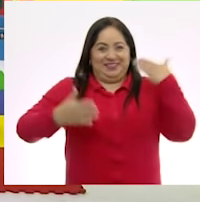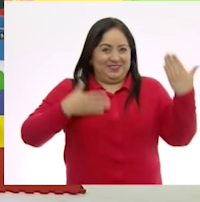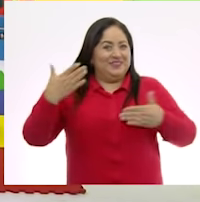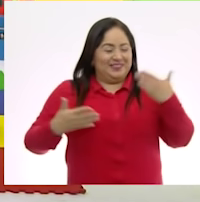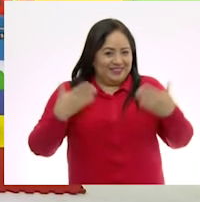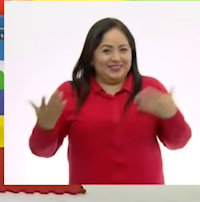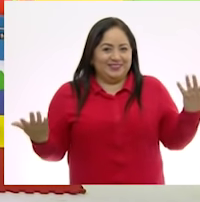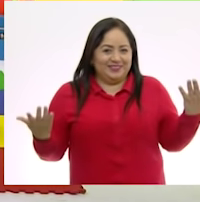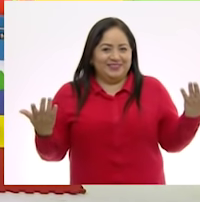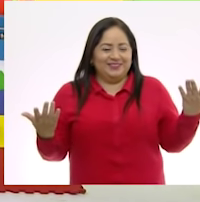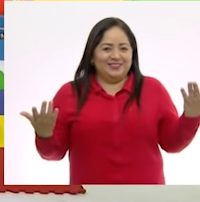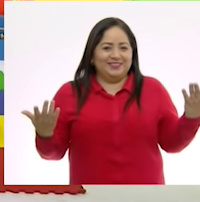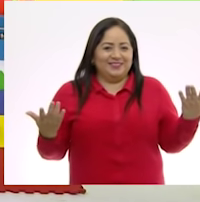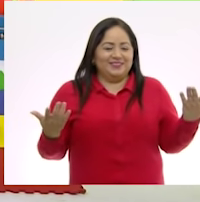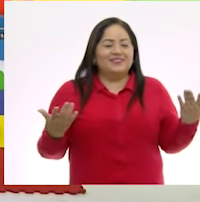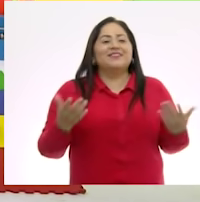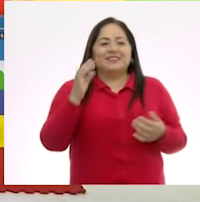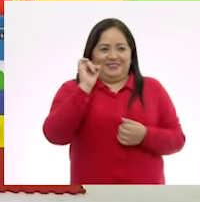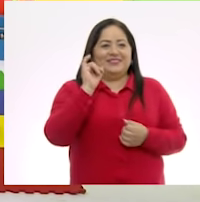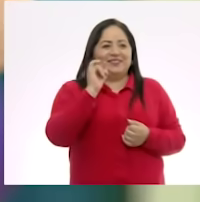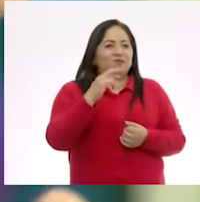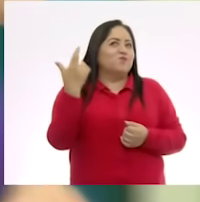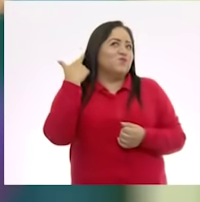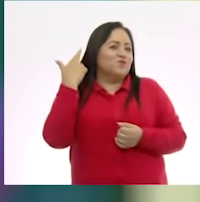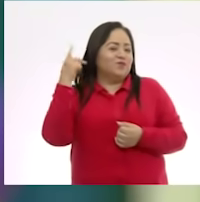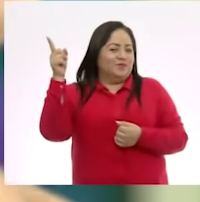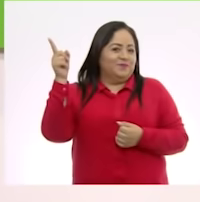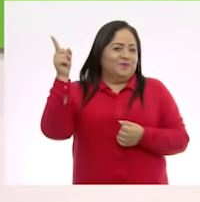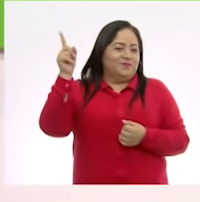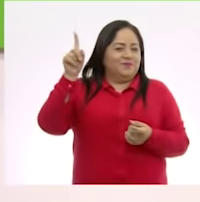divertido. ¡Que suene bailar. La música!